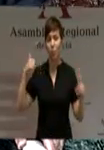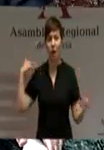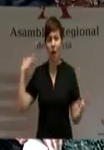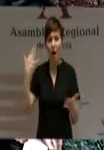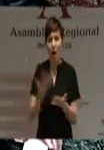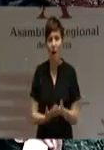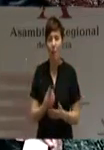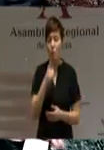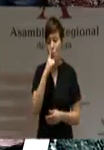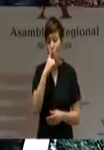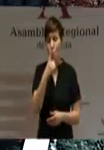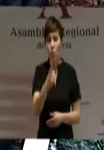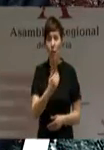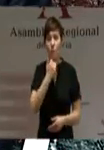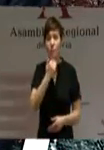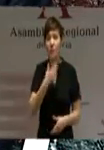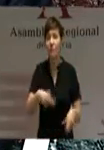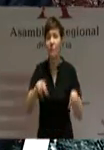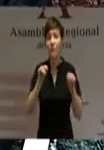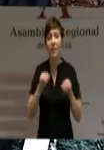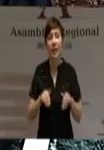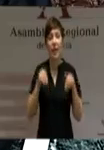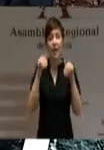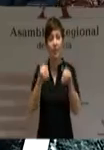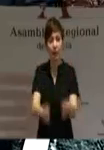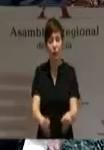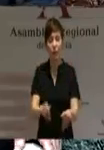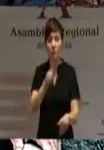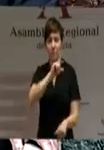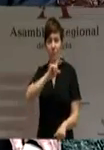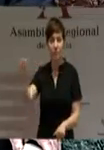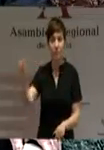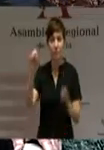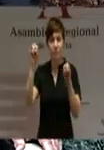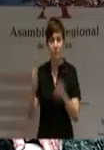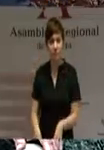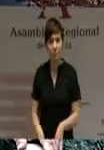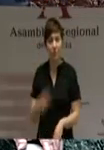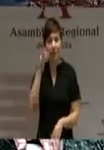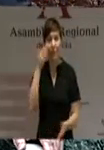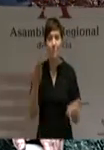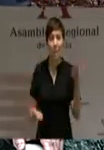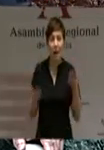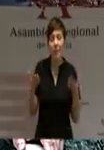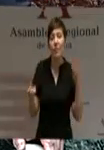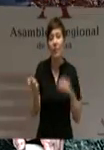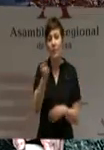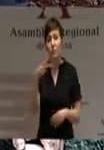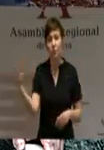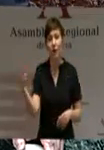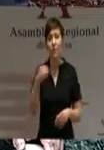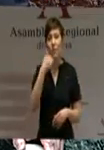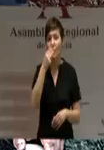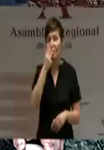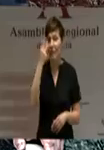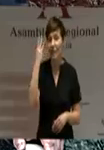año para la conclusión de la legislatura y sin que medie un riguroso balance y debate, cuando menos de estos tres últimos